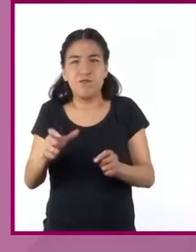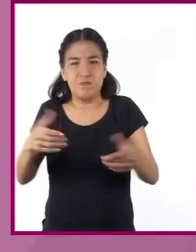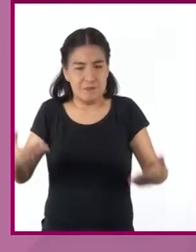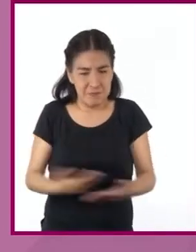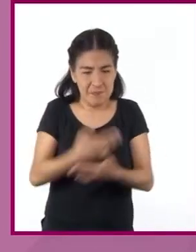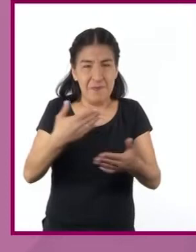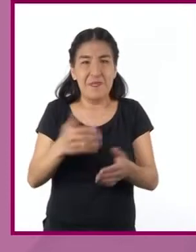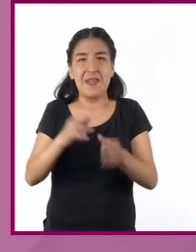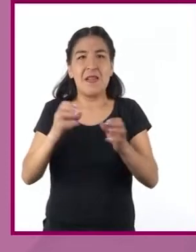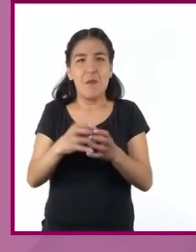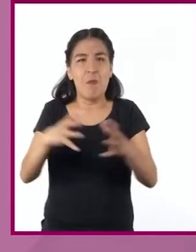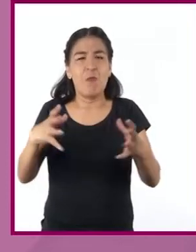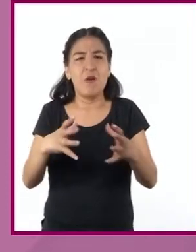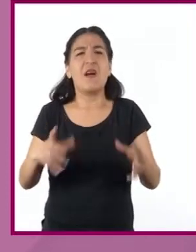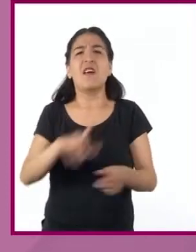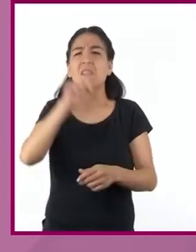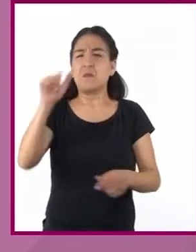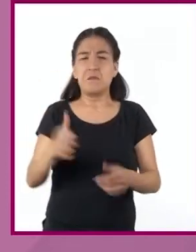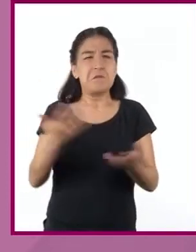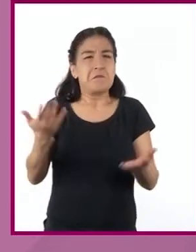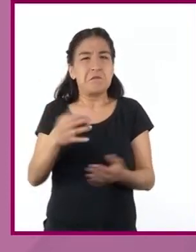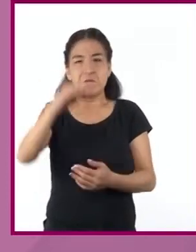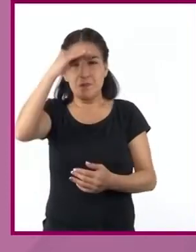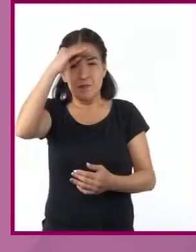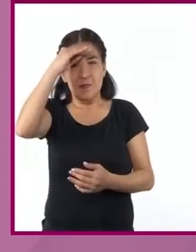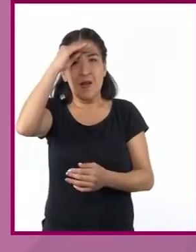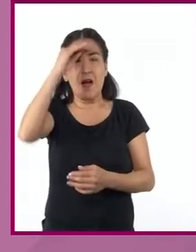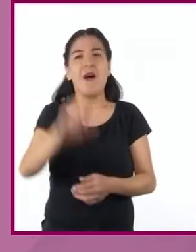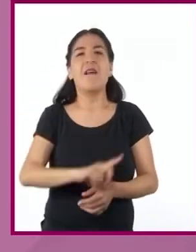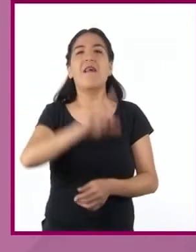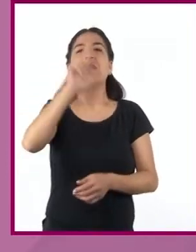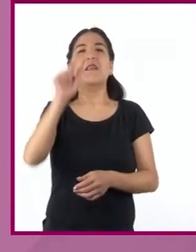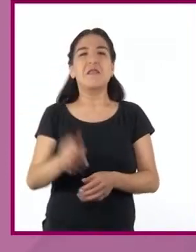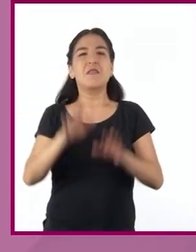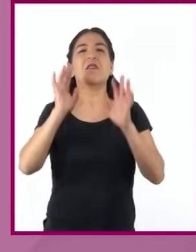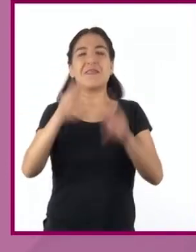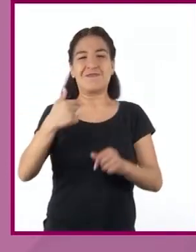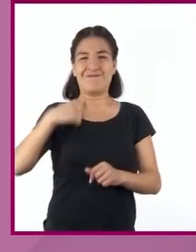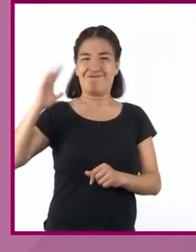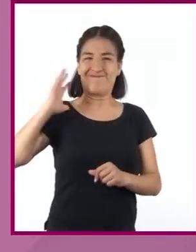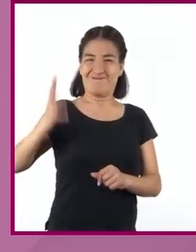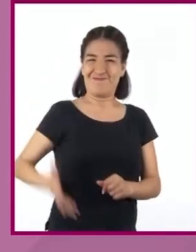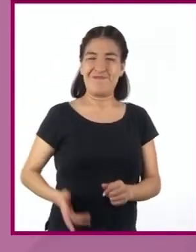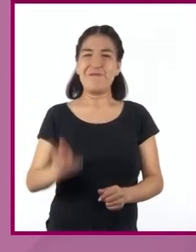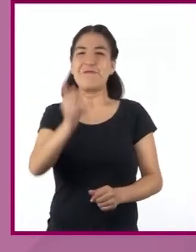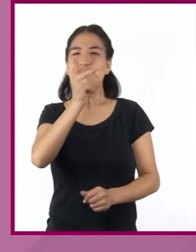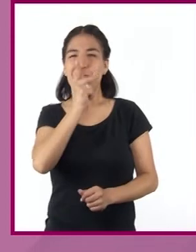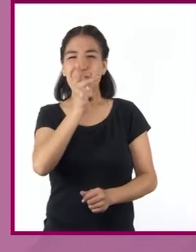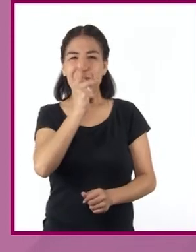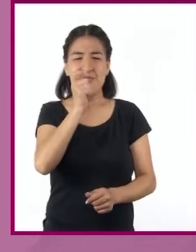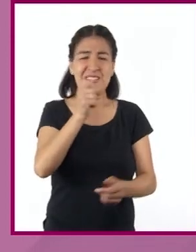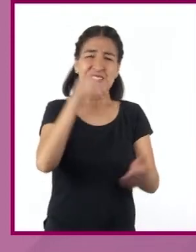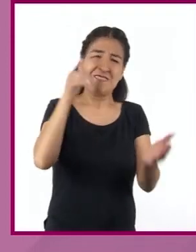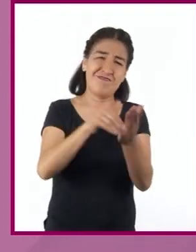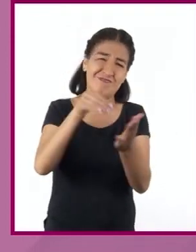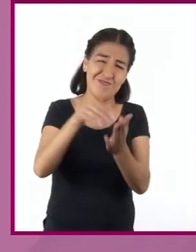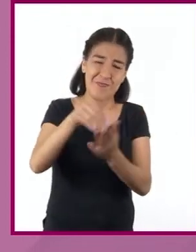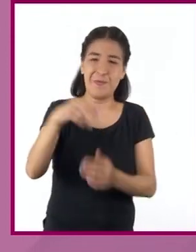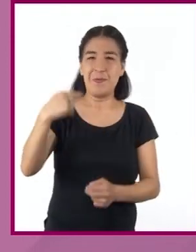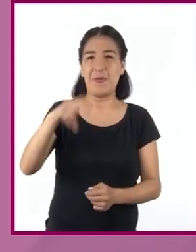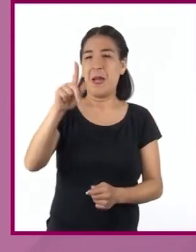y sin saber en qué momento, me convertí en un orgulloso padre de cientos de